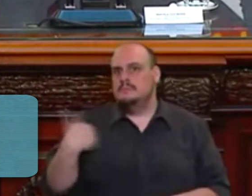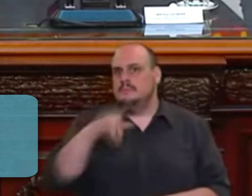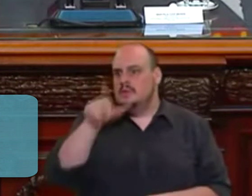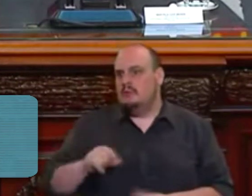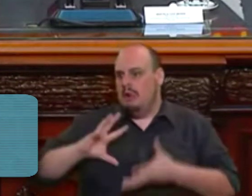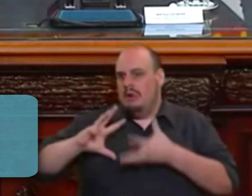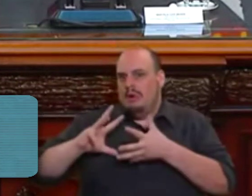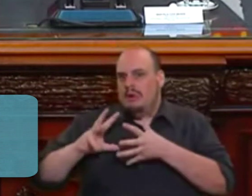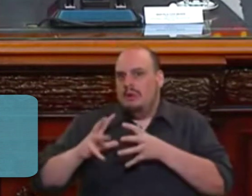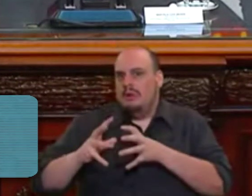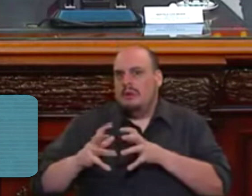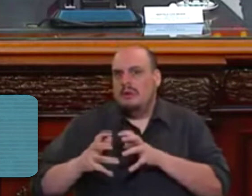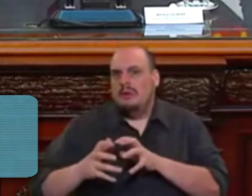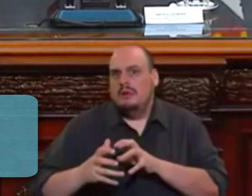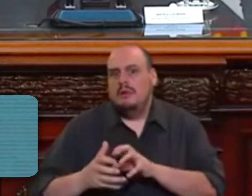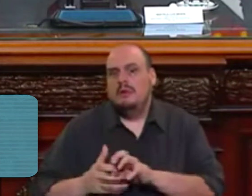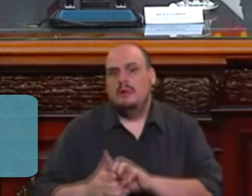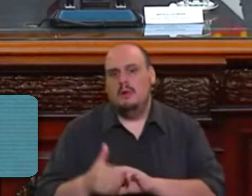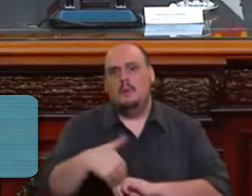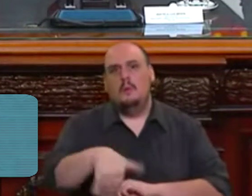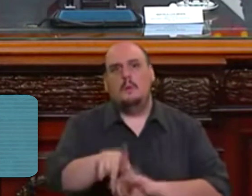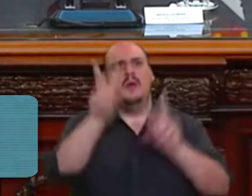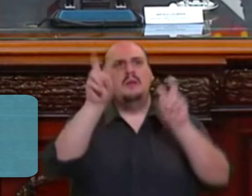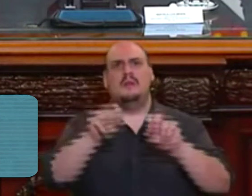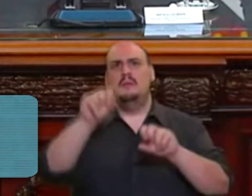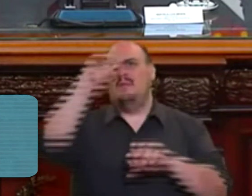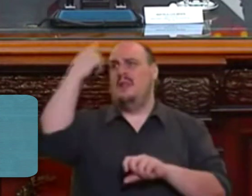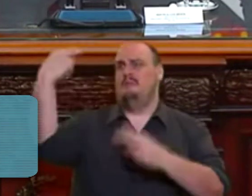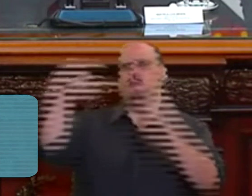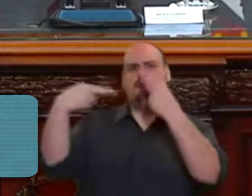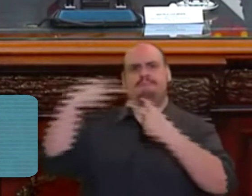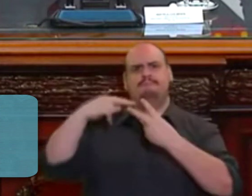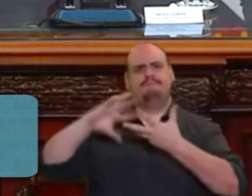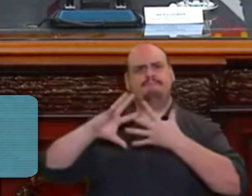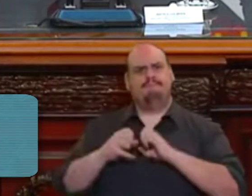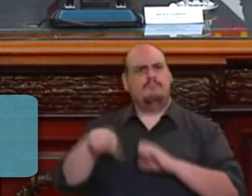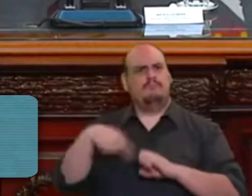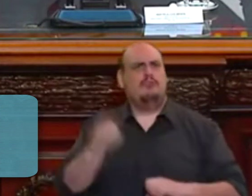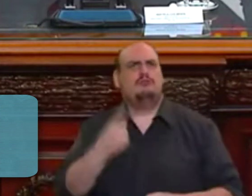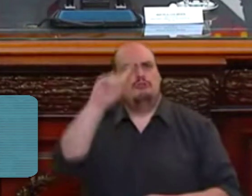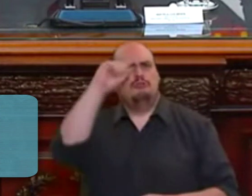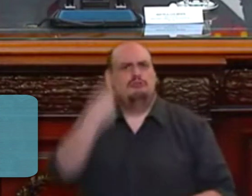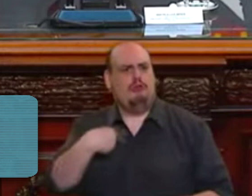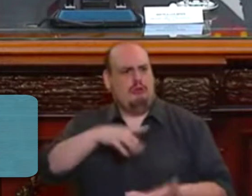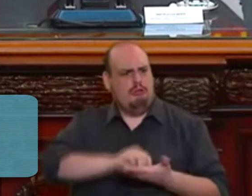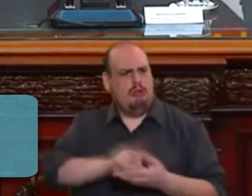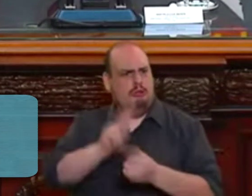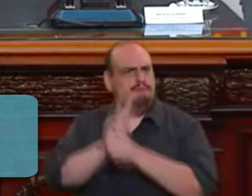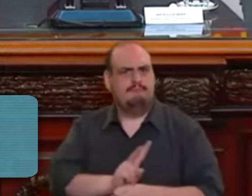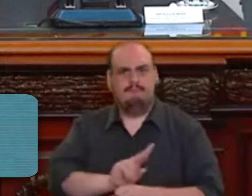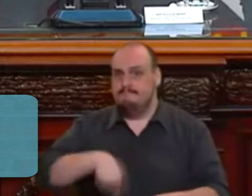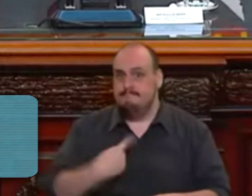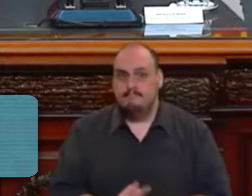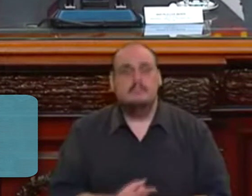señaló que el aumento de impuestos es una violación a la propiedad, es expropiatorio, es una locura, y pone al borde de la quiebra al